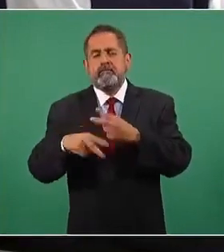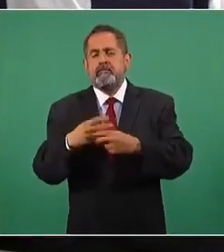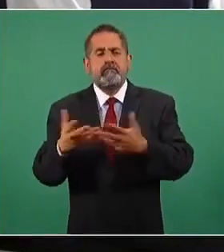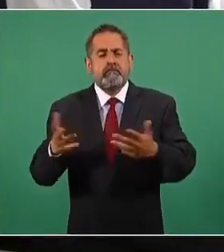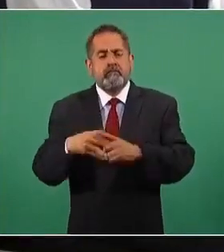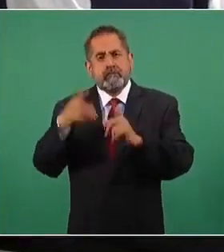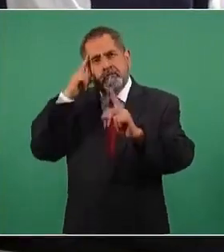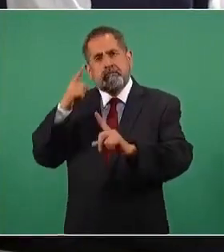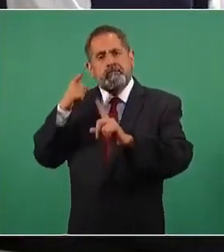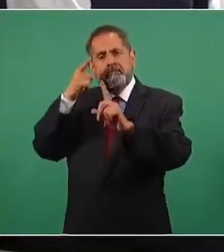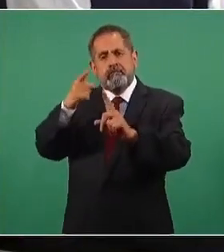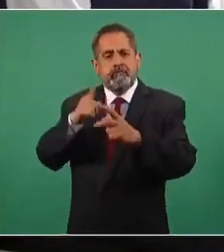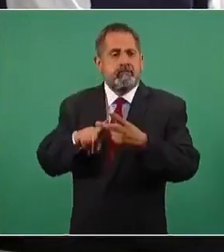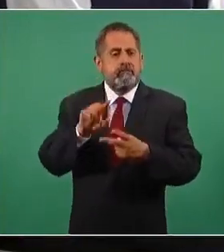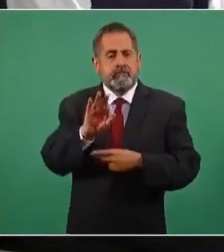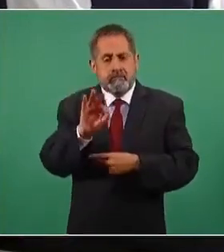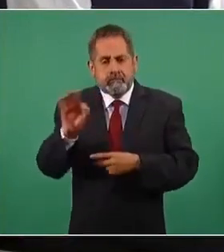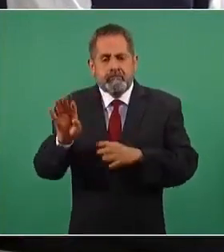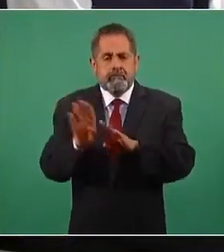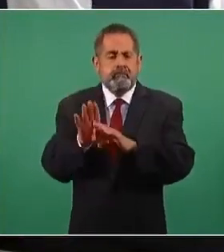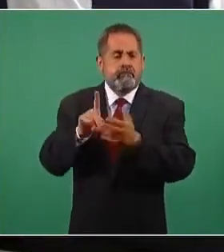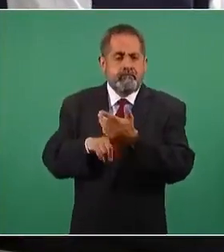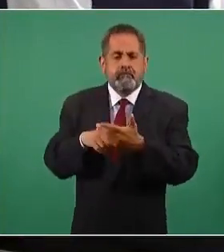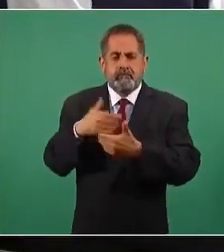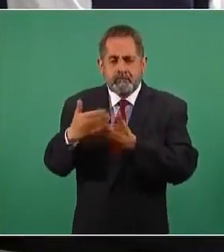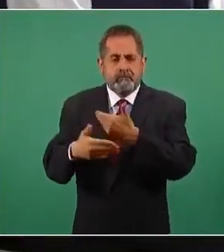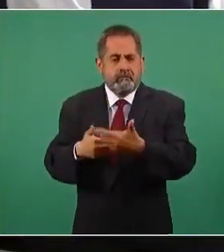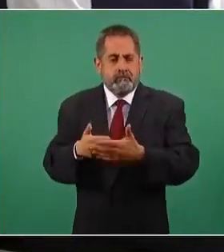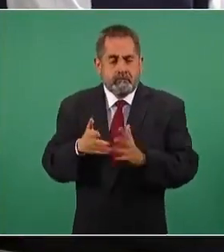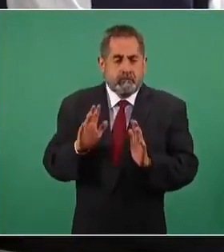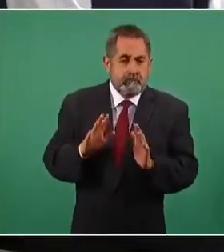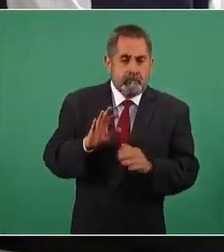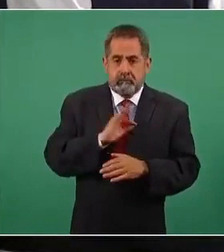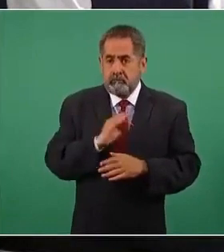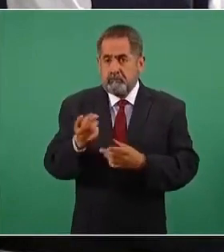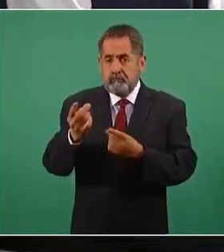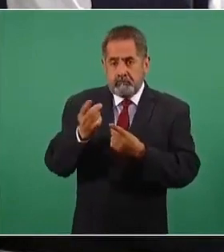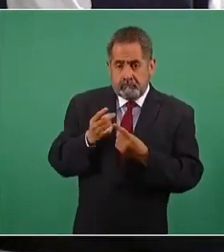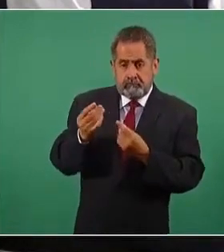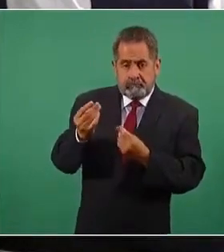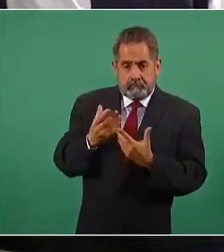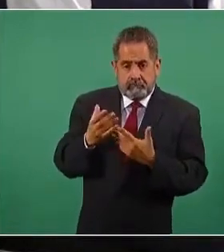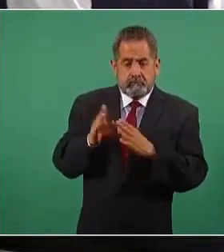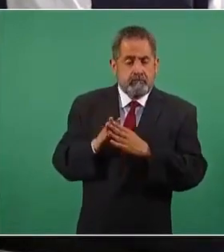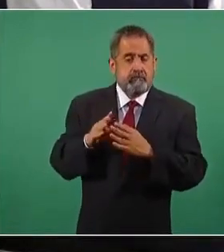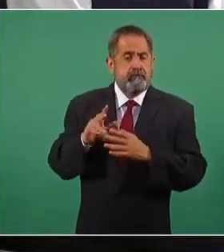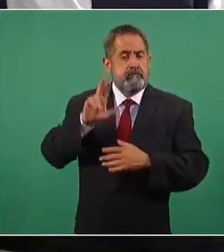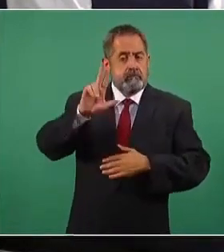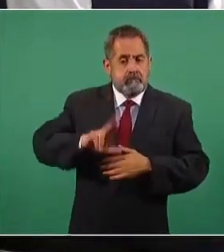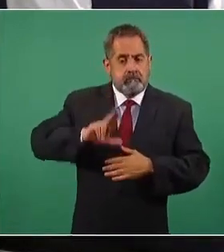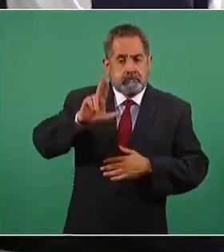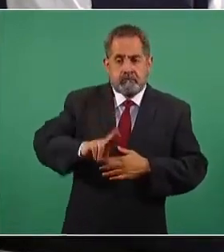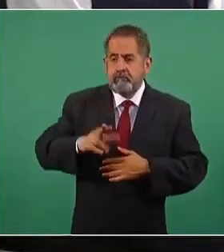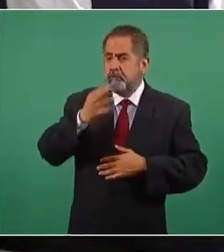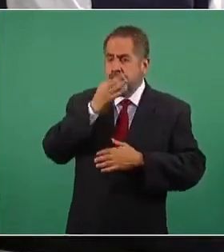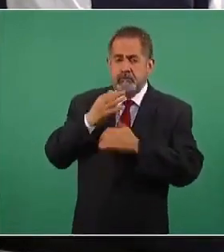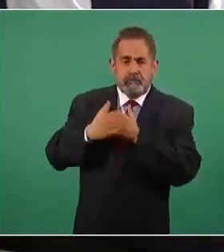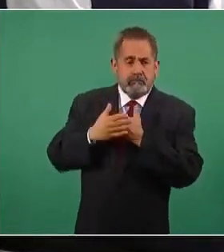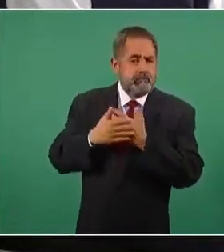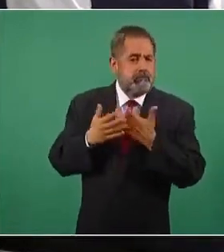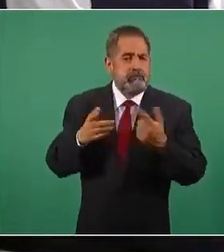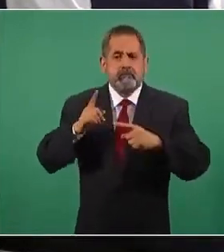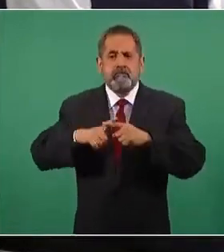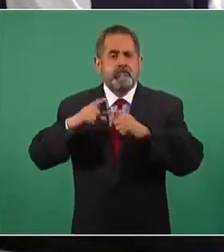metas a seguir, las fechas del cumplimiento de estos objetivos, no sé si nos vayan a dar adelantos cada martes, quiénes serían los